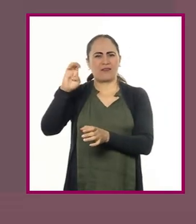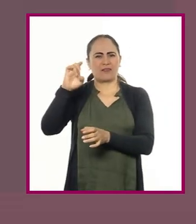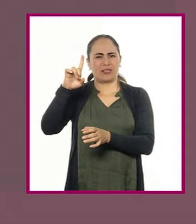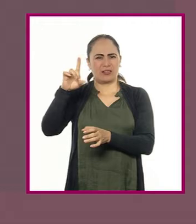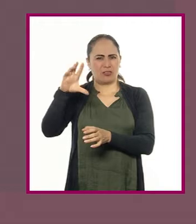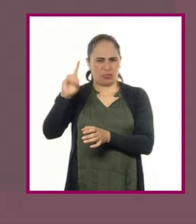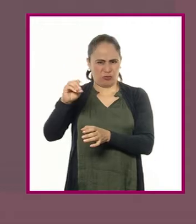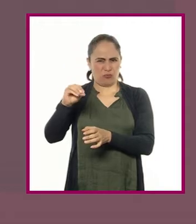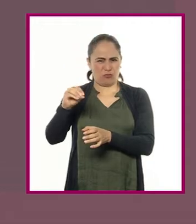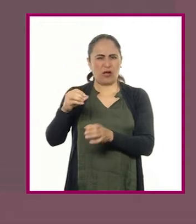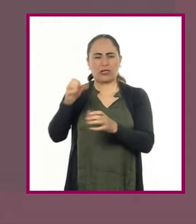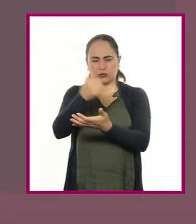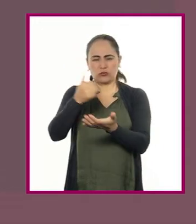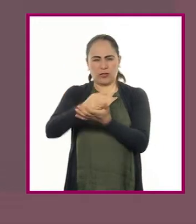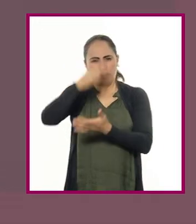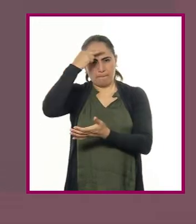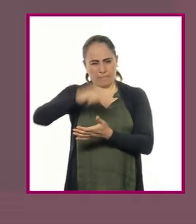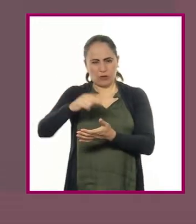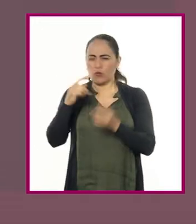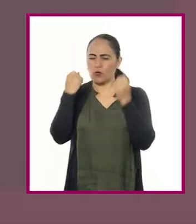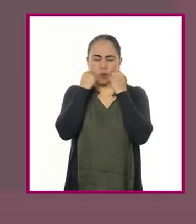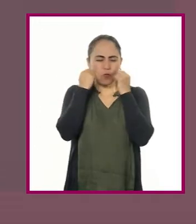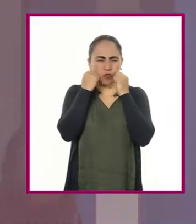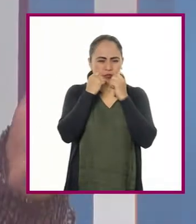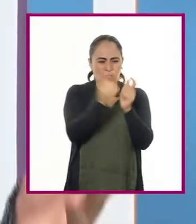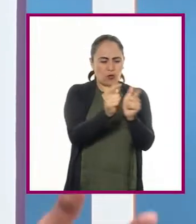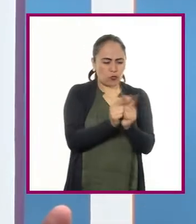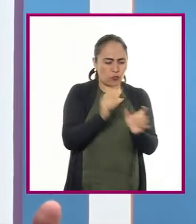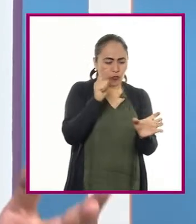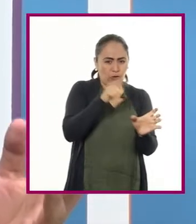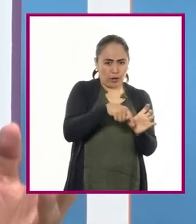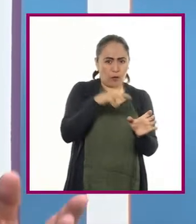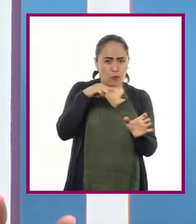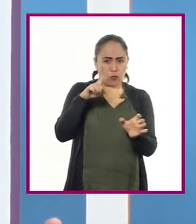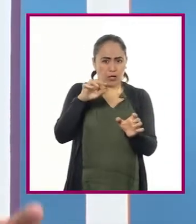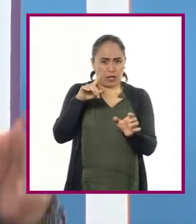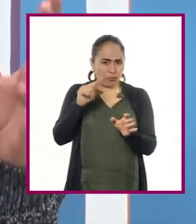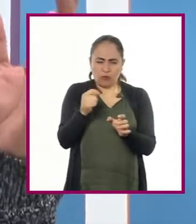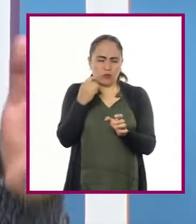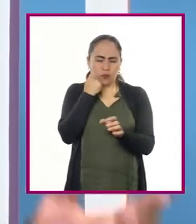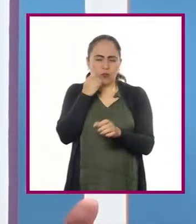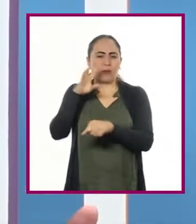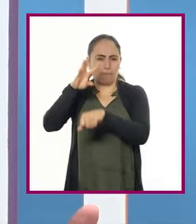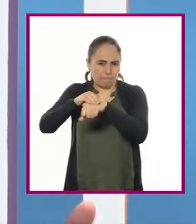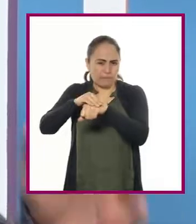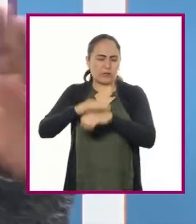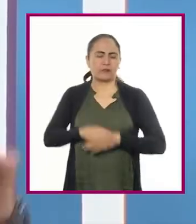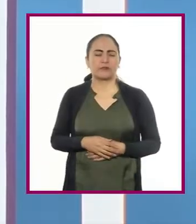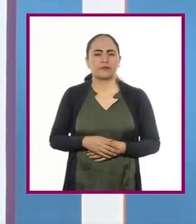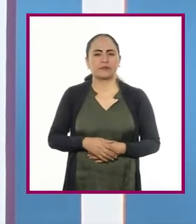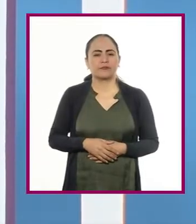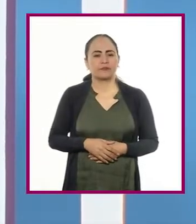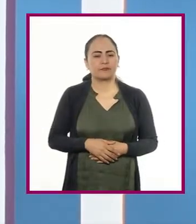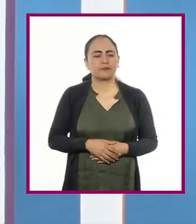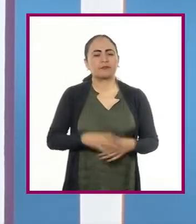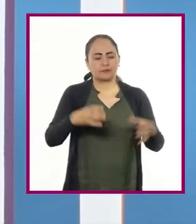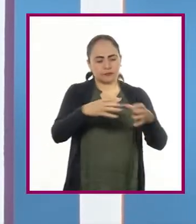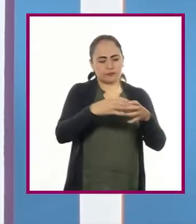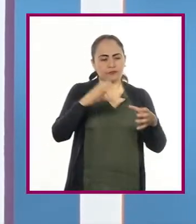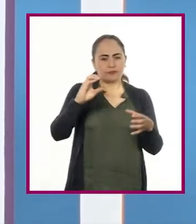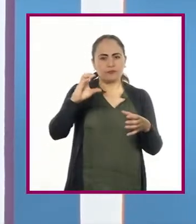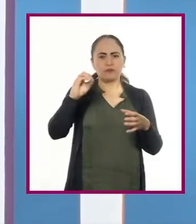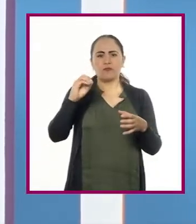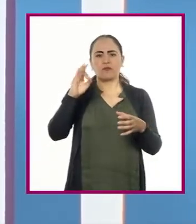México. Esto a pesar de ser mulato. Para reforzar los conceptos de corporaciones, cofradías